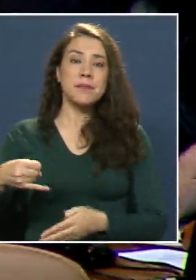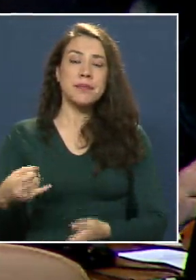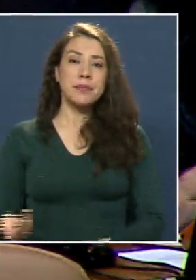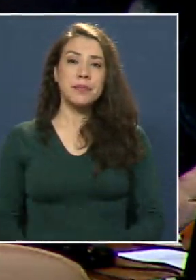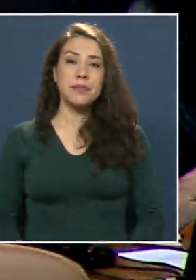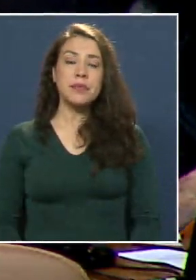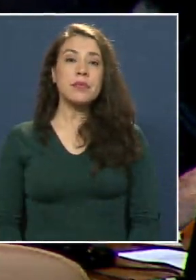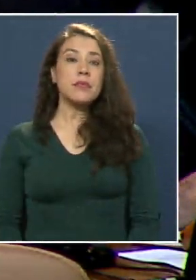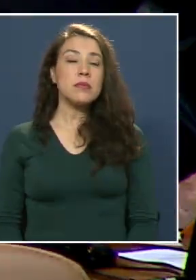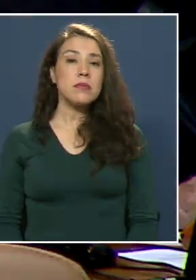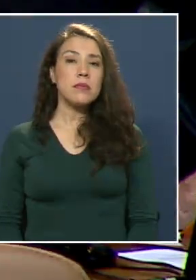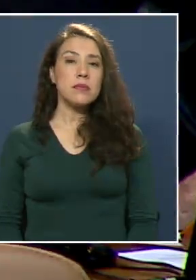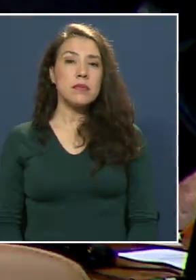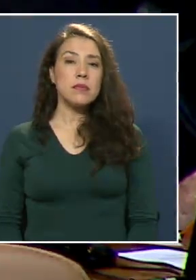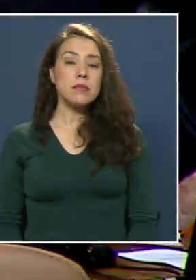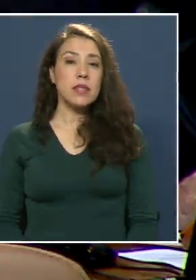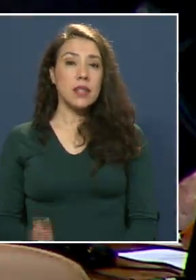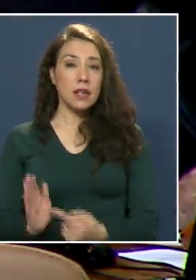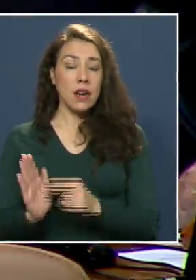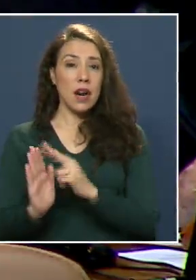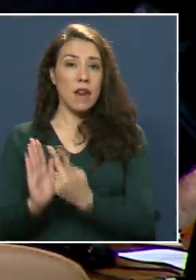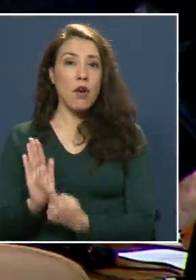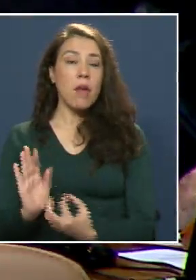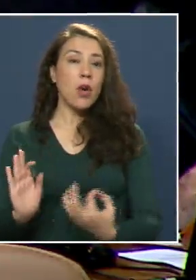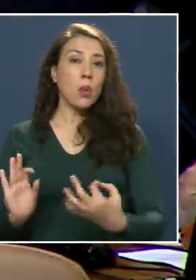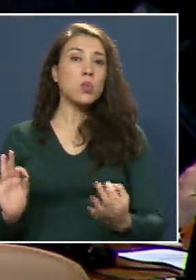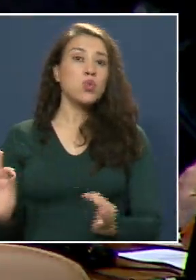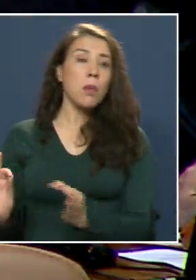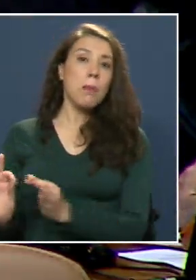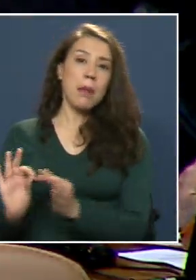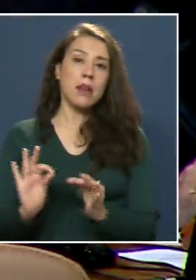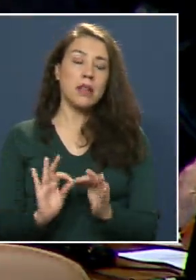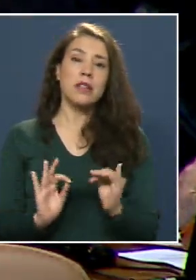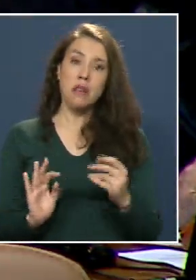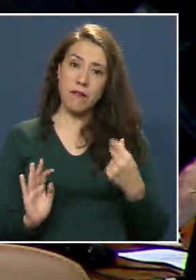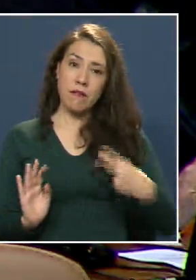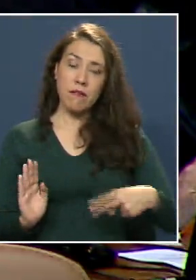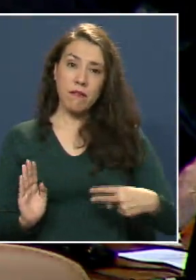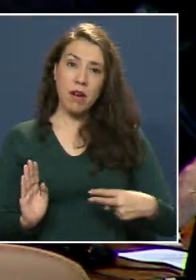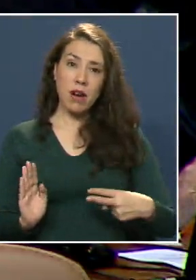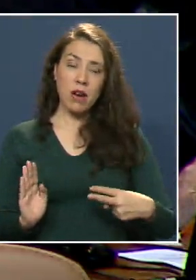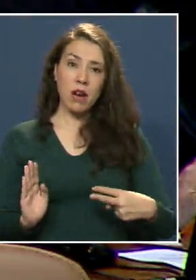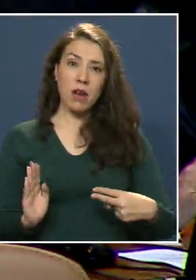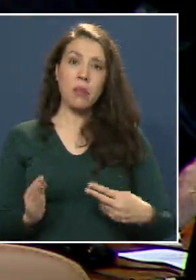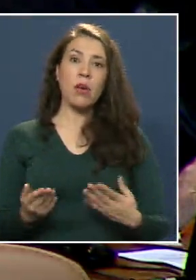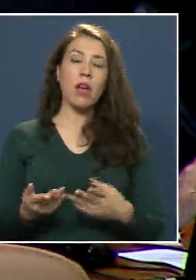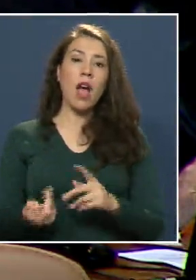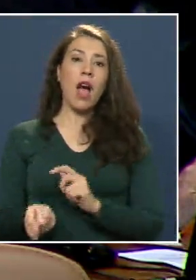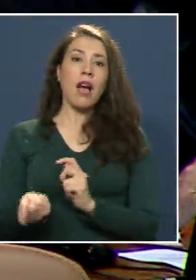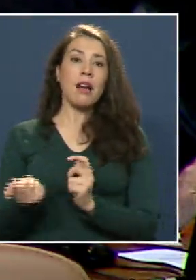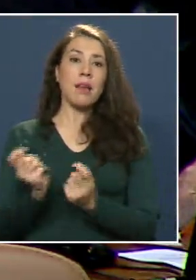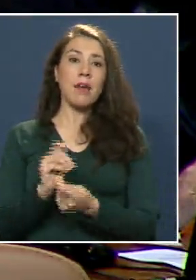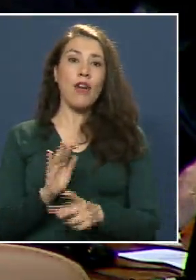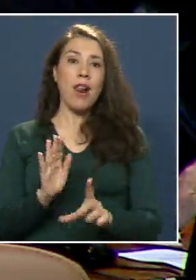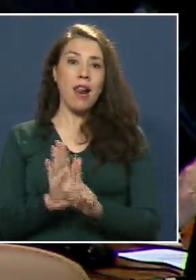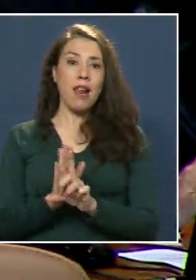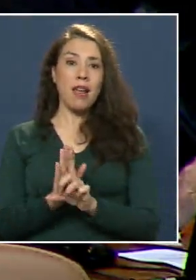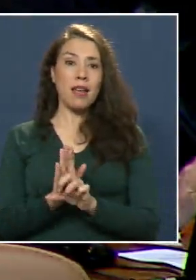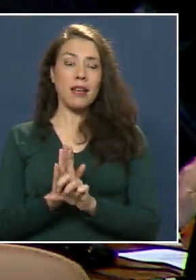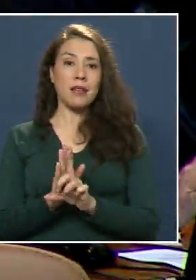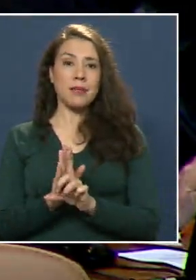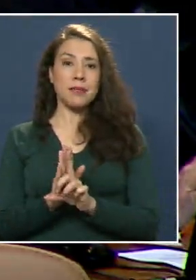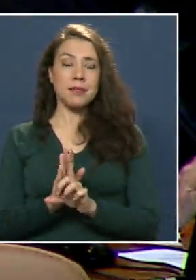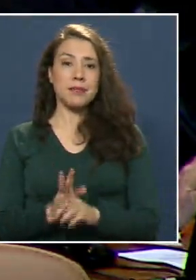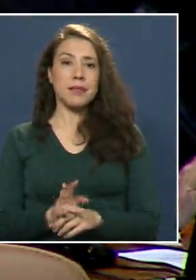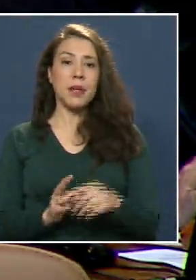de la pertinencia de esta reforma de ley. Y por supuesto que es valorable cómo ha ido evolucionando la ley al respecto.